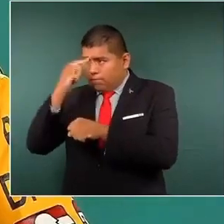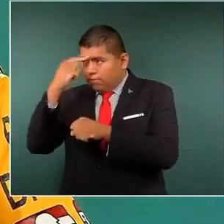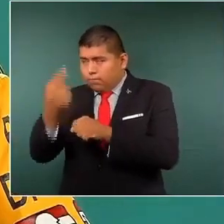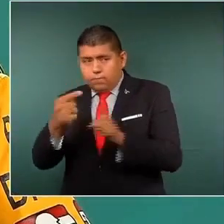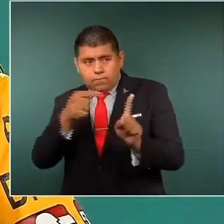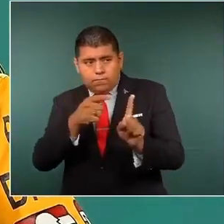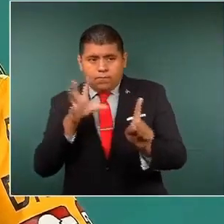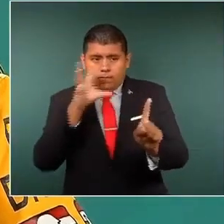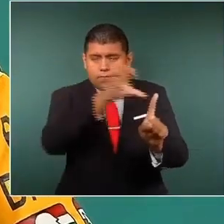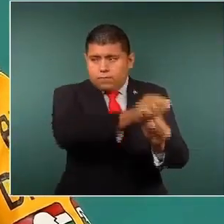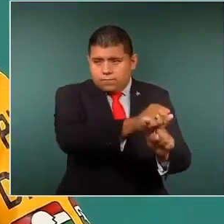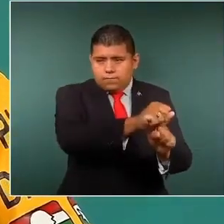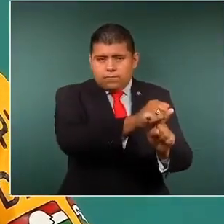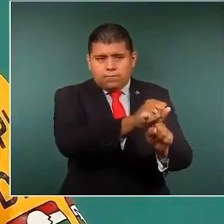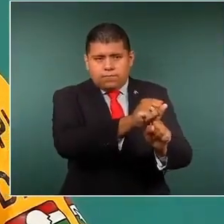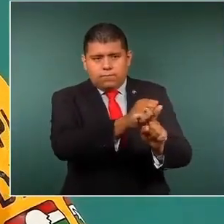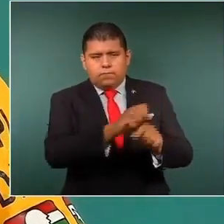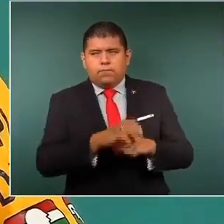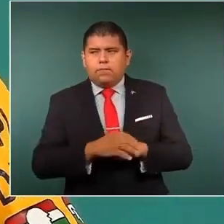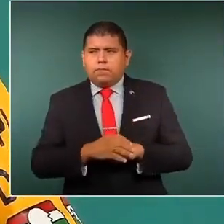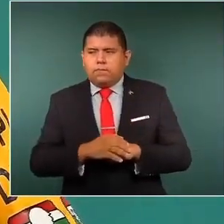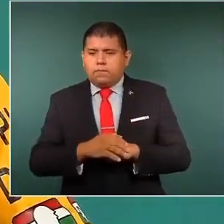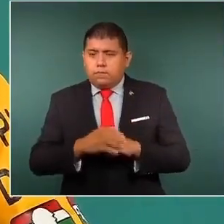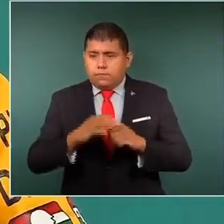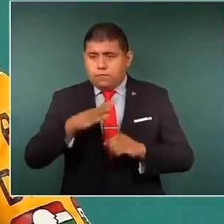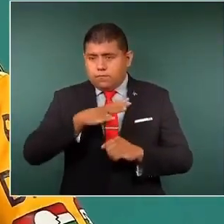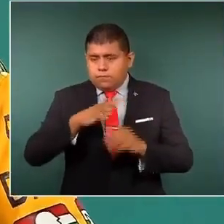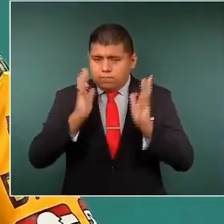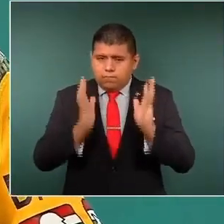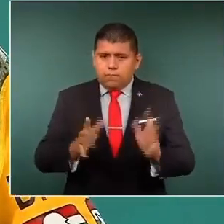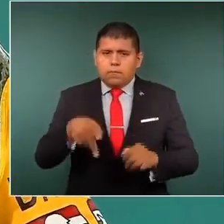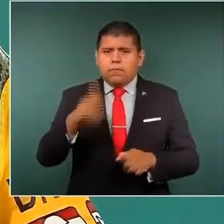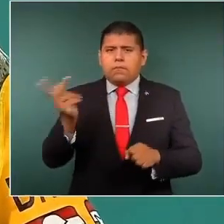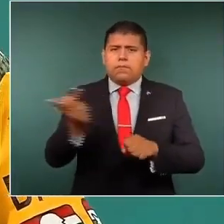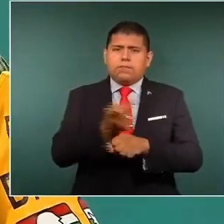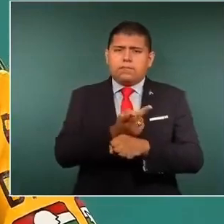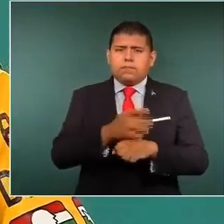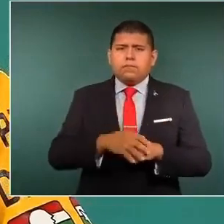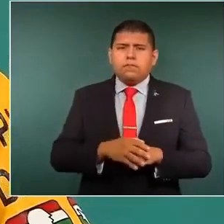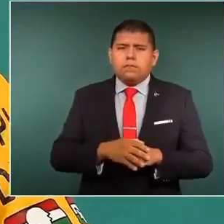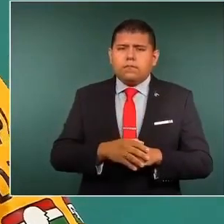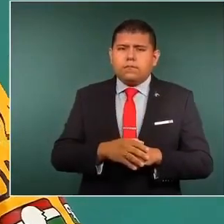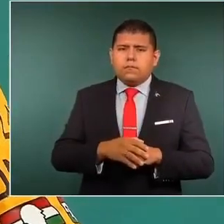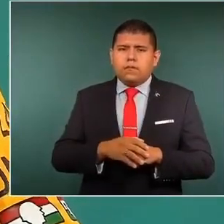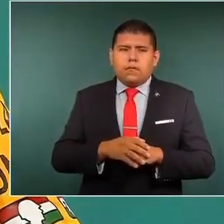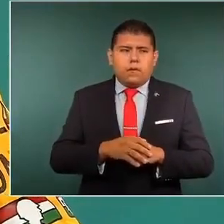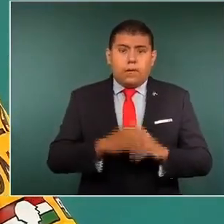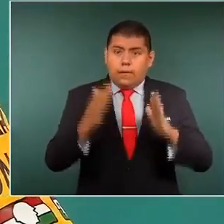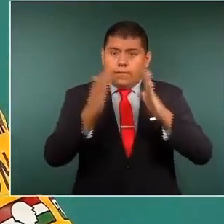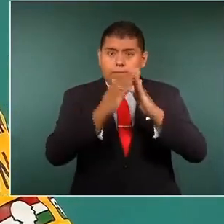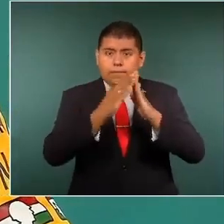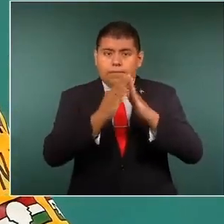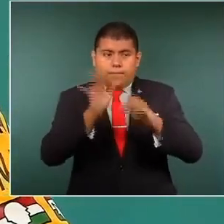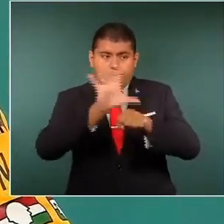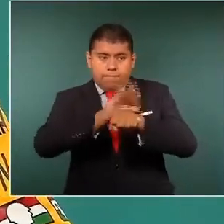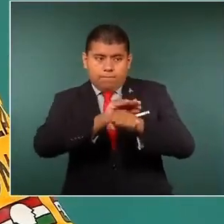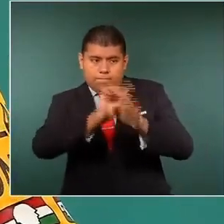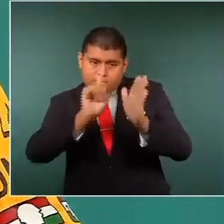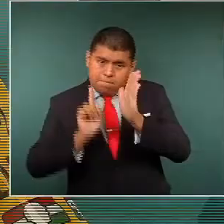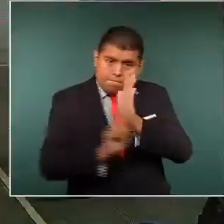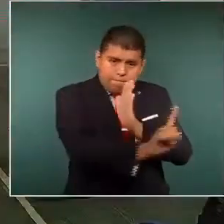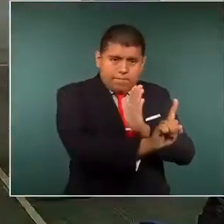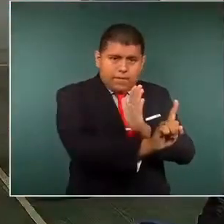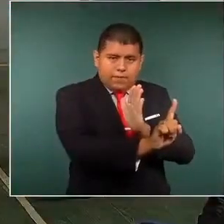órdenes de aprehensión, pero no contábamos con las órdenes de cateo.